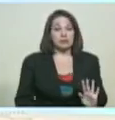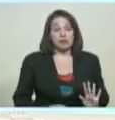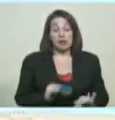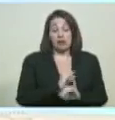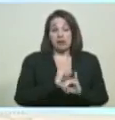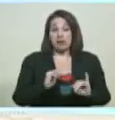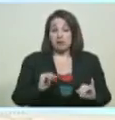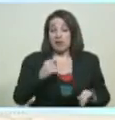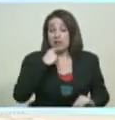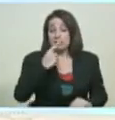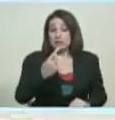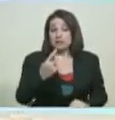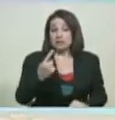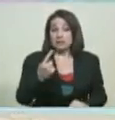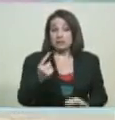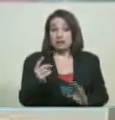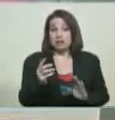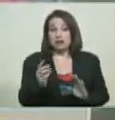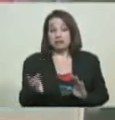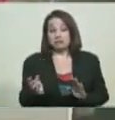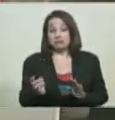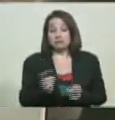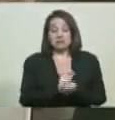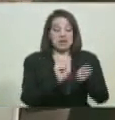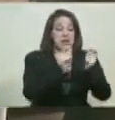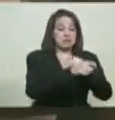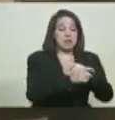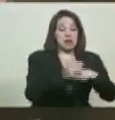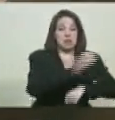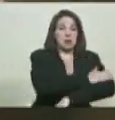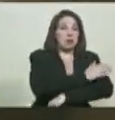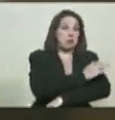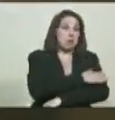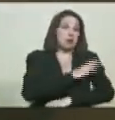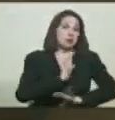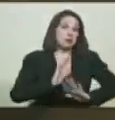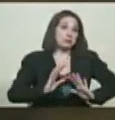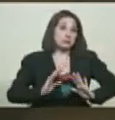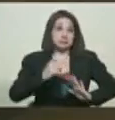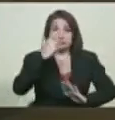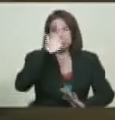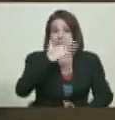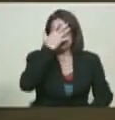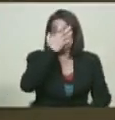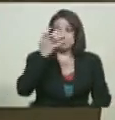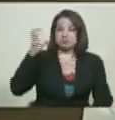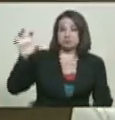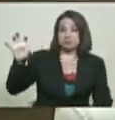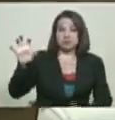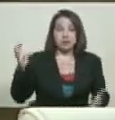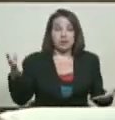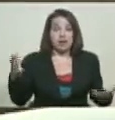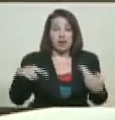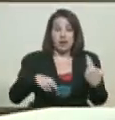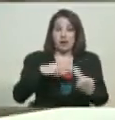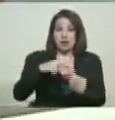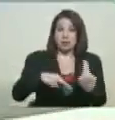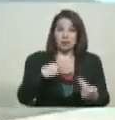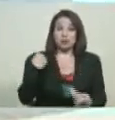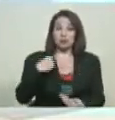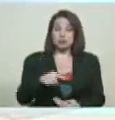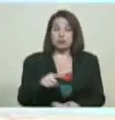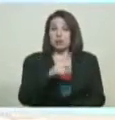todos terminaron en la derecha aquí la revolución tiene nombre revolución